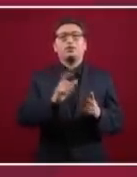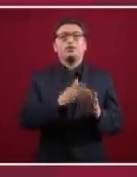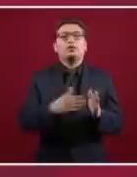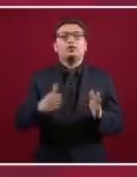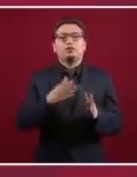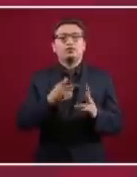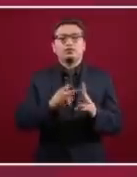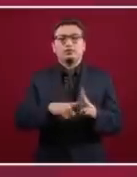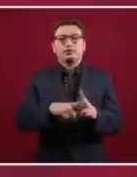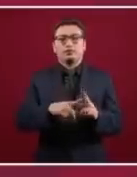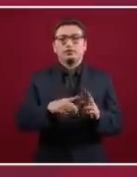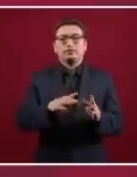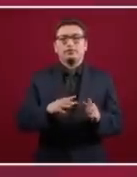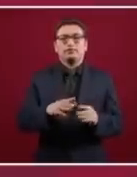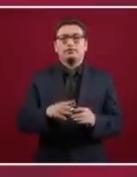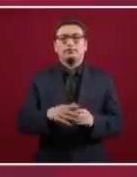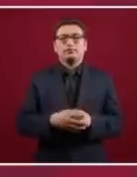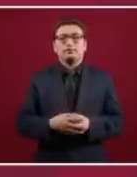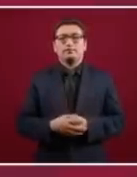tres permíteme